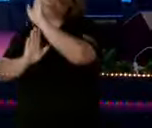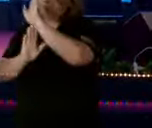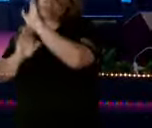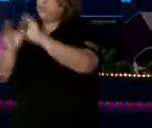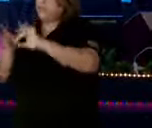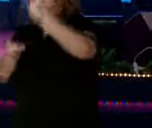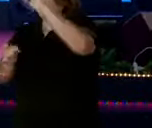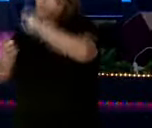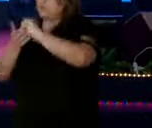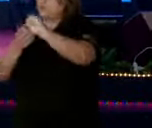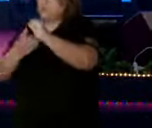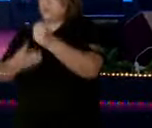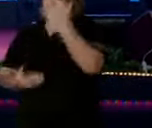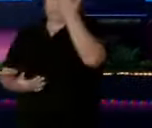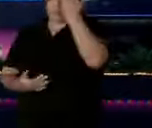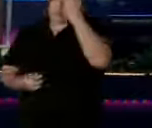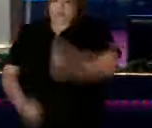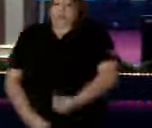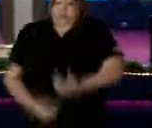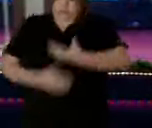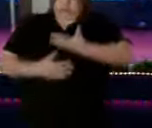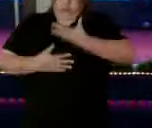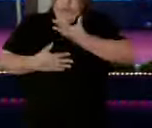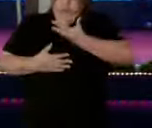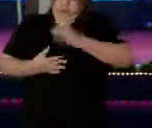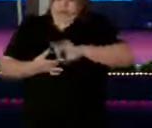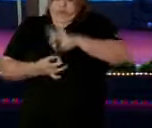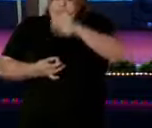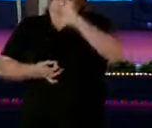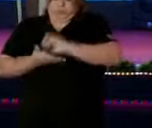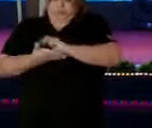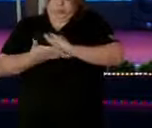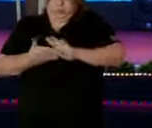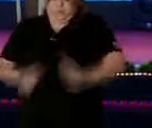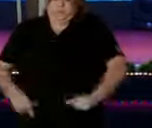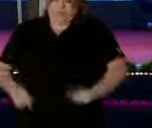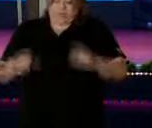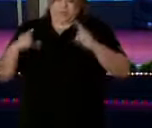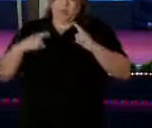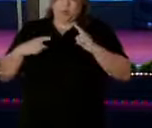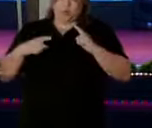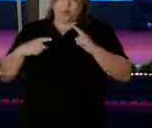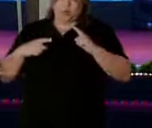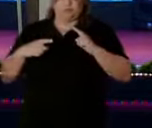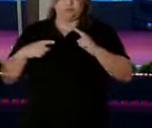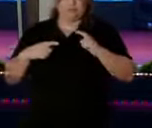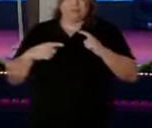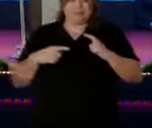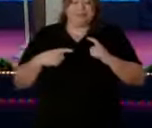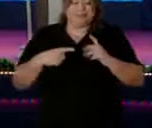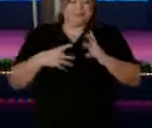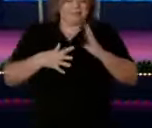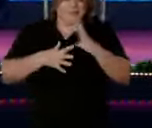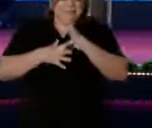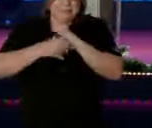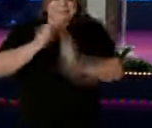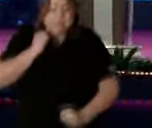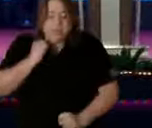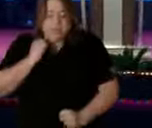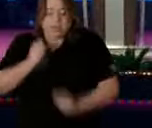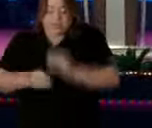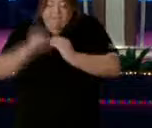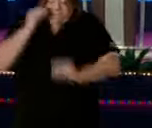ser lleno del Espíritu de Dios, el Espíritu que da vida, el Espíritu que quebranta el yugo, el Espíritu